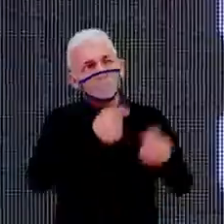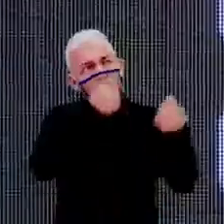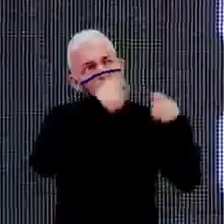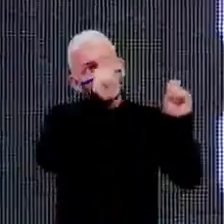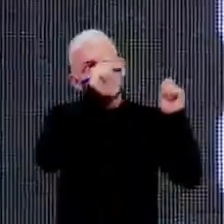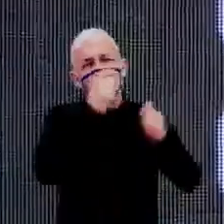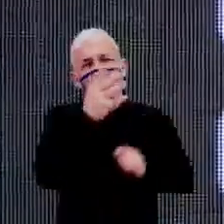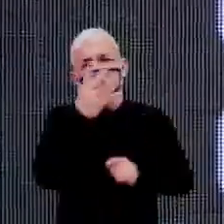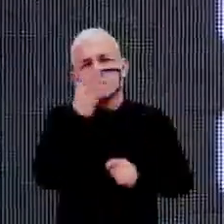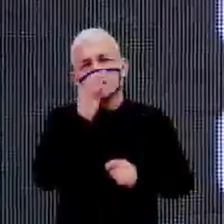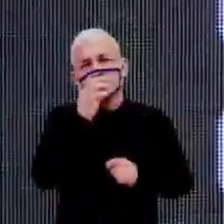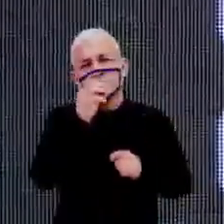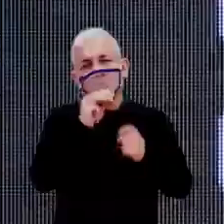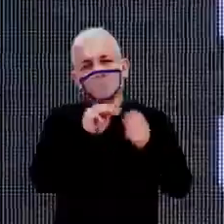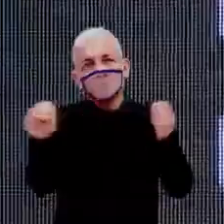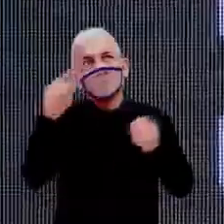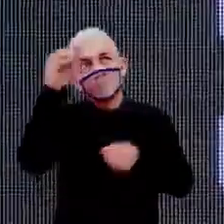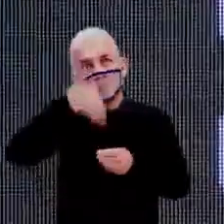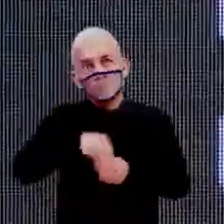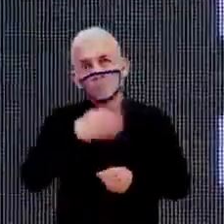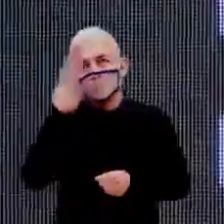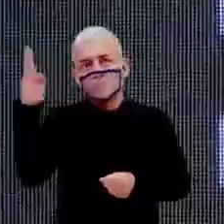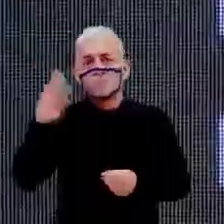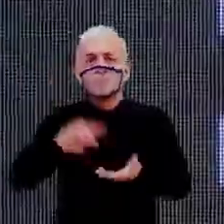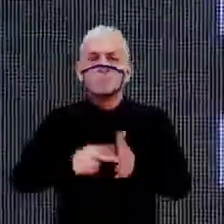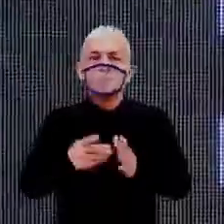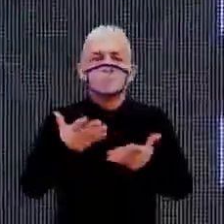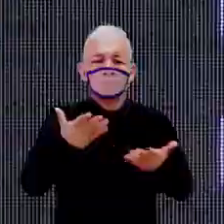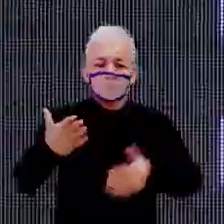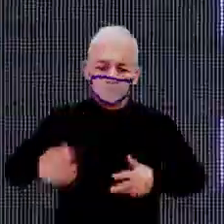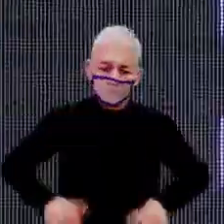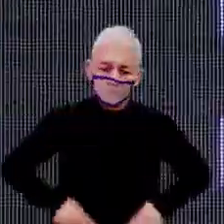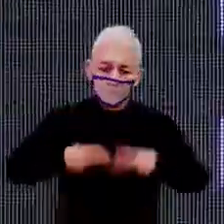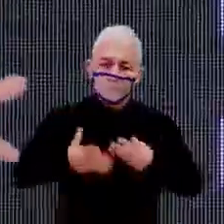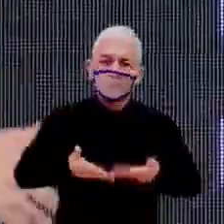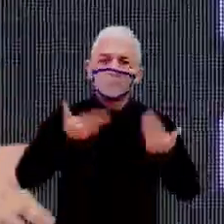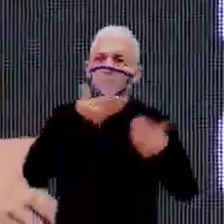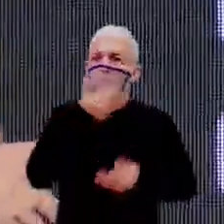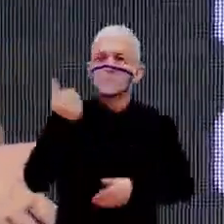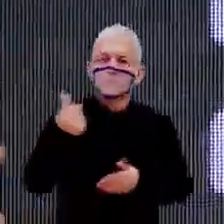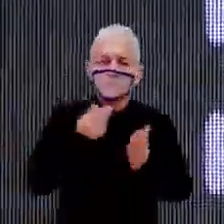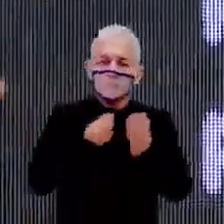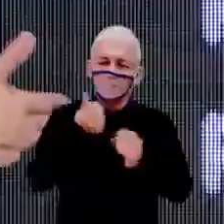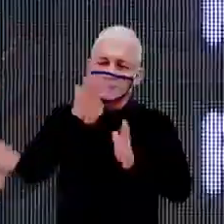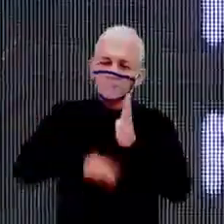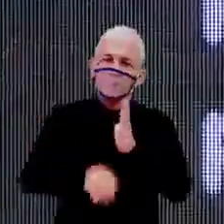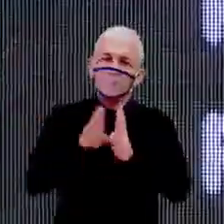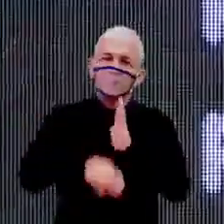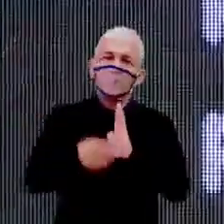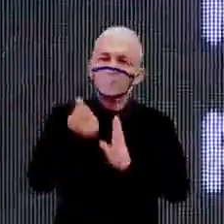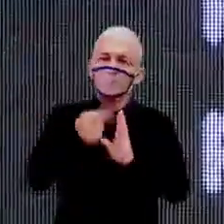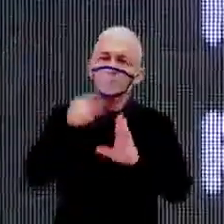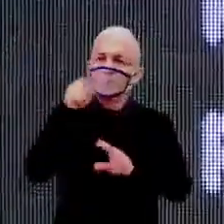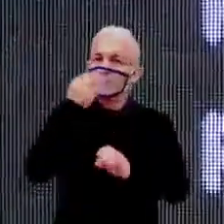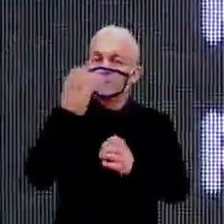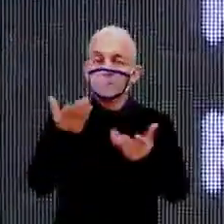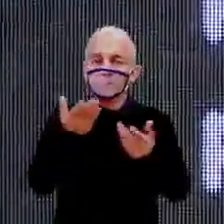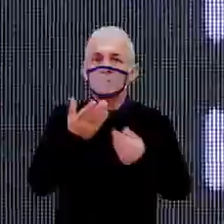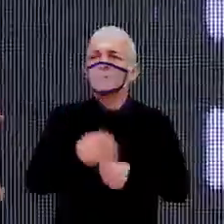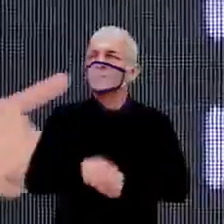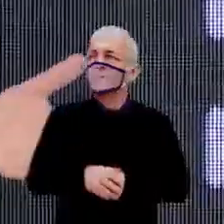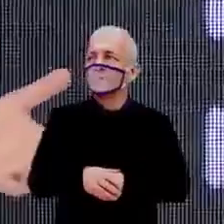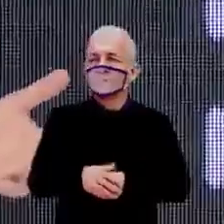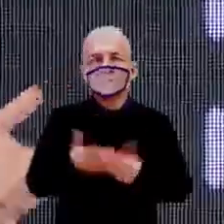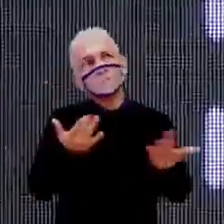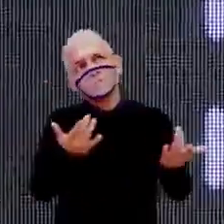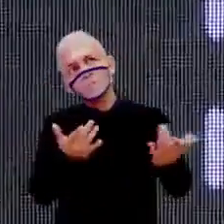apartamento de 40 metros cuadrados y se venga a vivir aquí, porque aquí le ofrecemos calidad de vida y mejor costo de vida. Así que pónganse las pilas, que